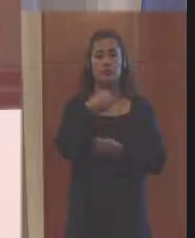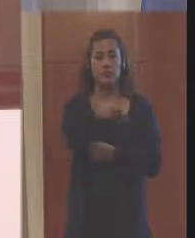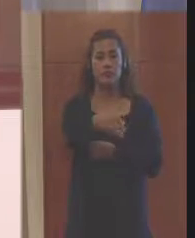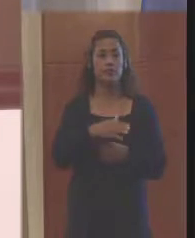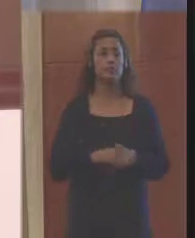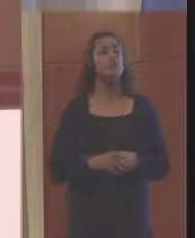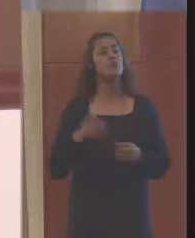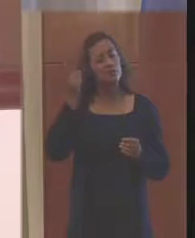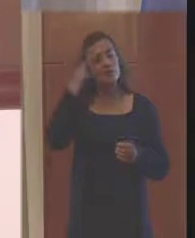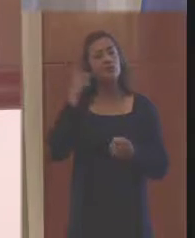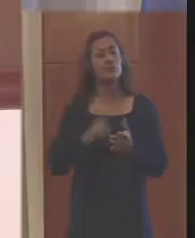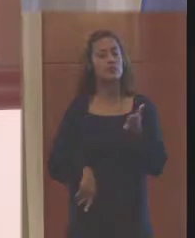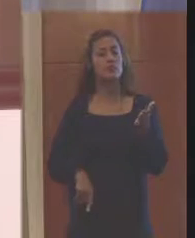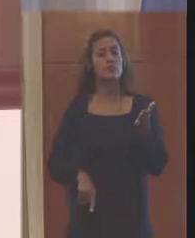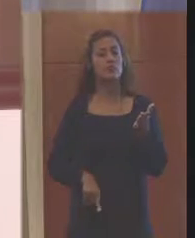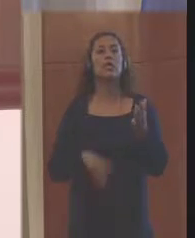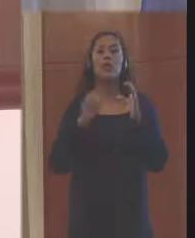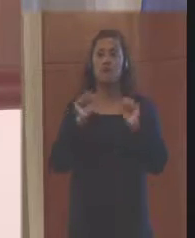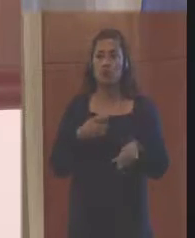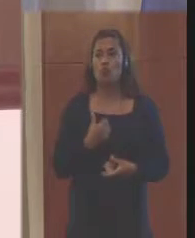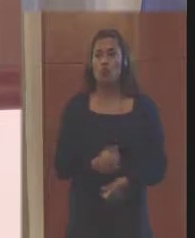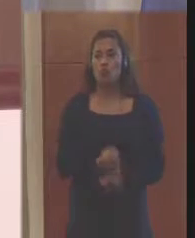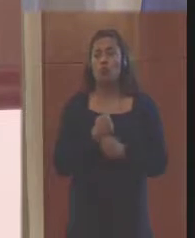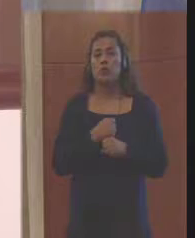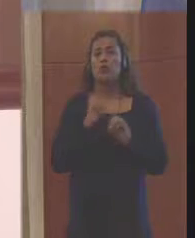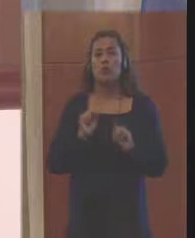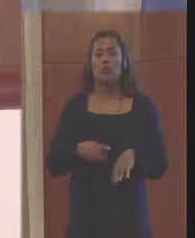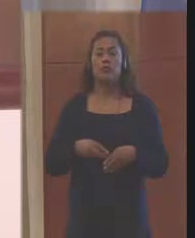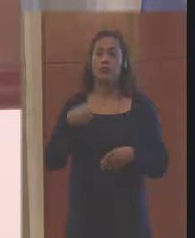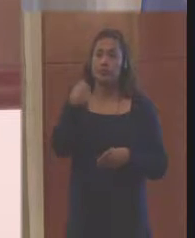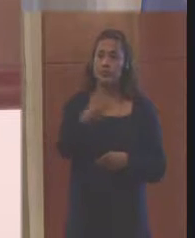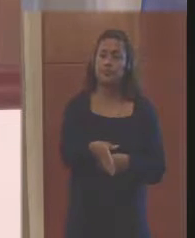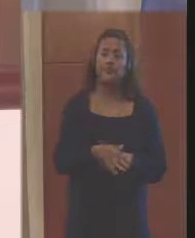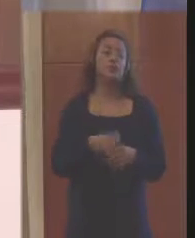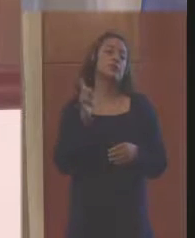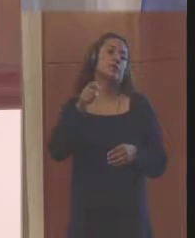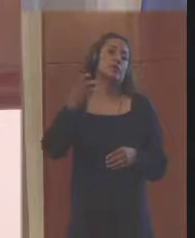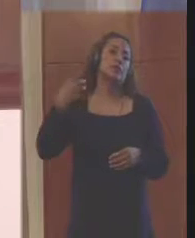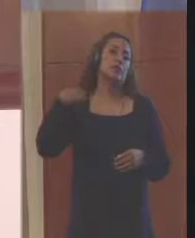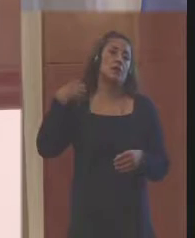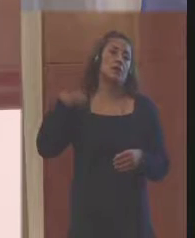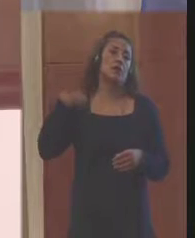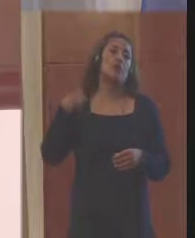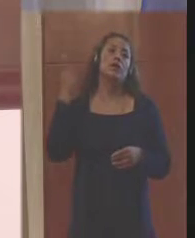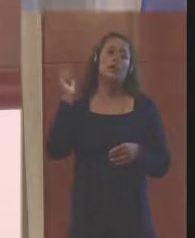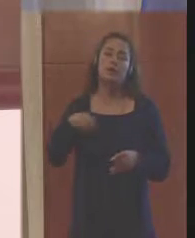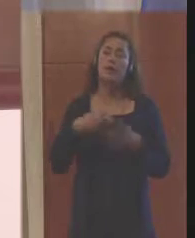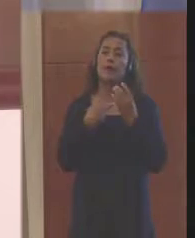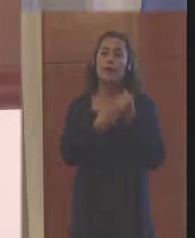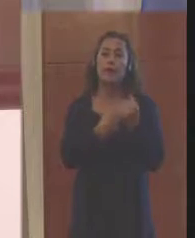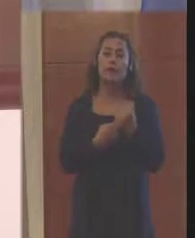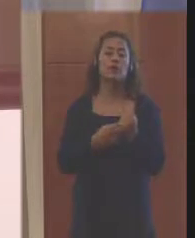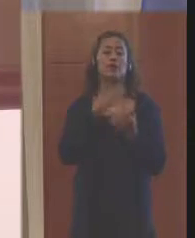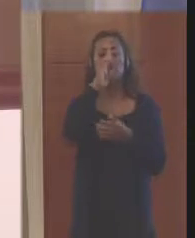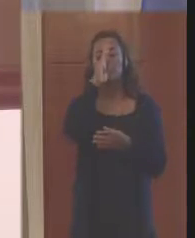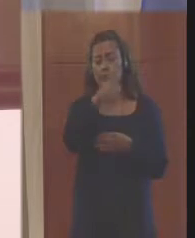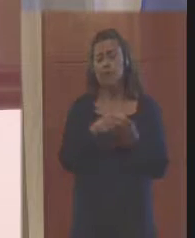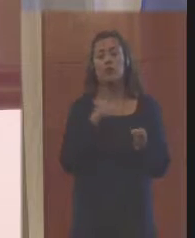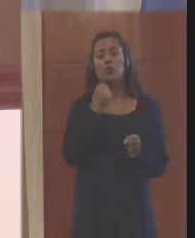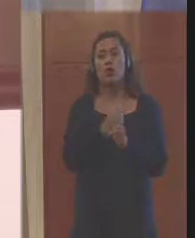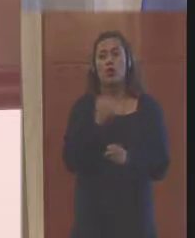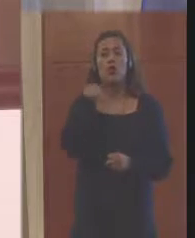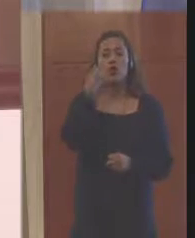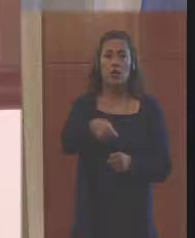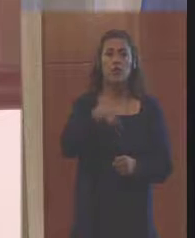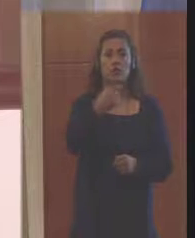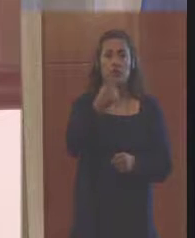Para que sea una fuente segura, hay que tener una garantía que estos recursos van a estar disponibles todos los años, caso ocurra